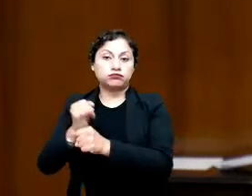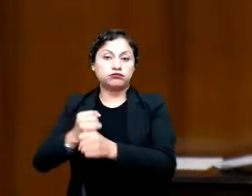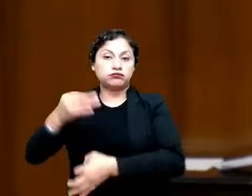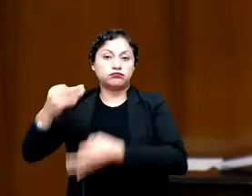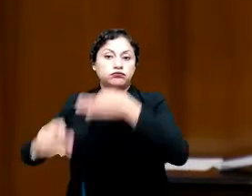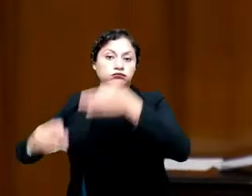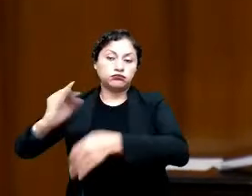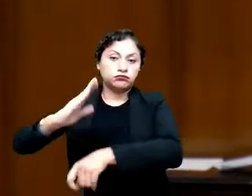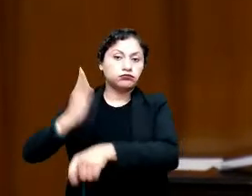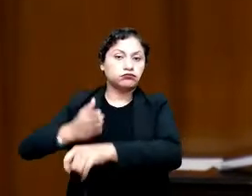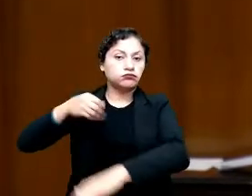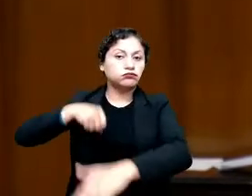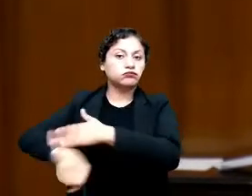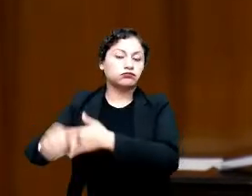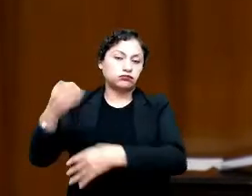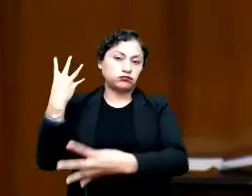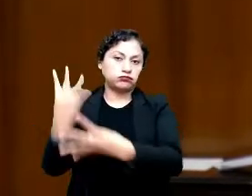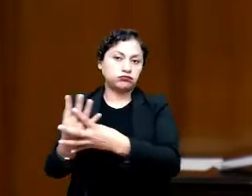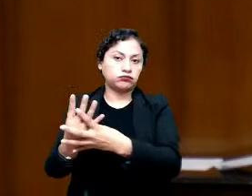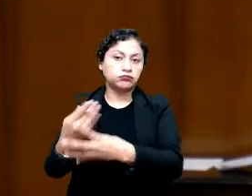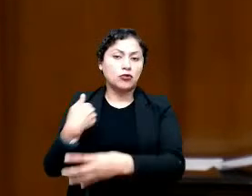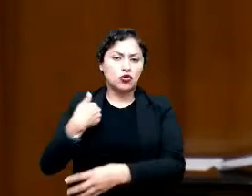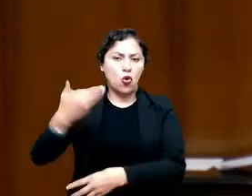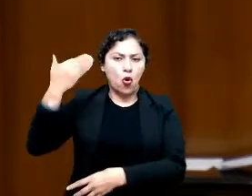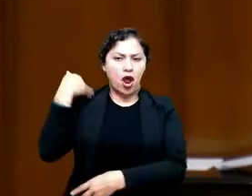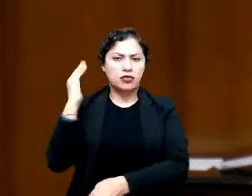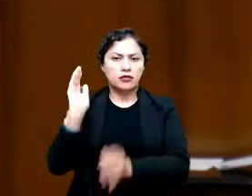tuve personalmente con él.